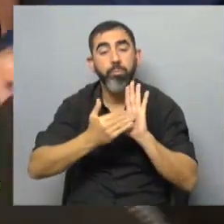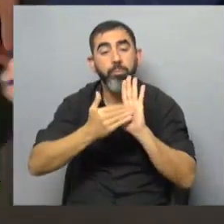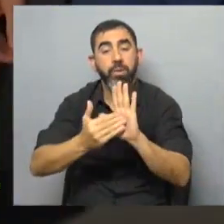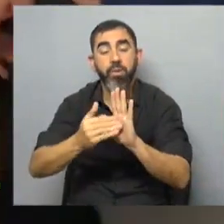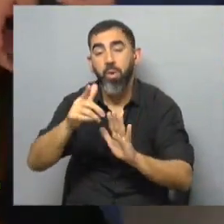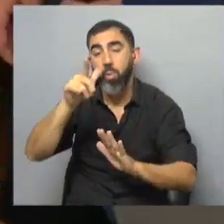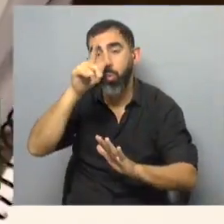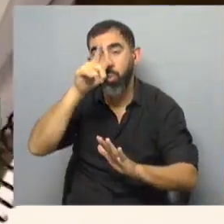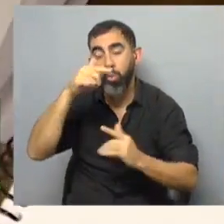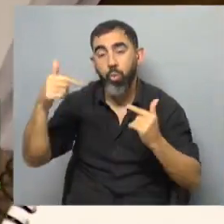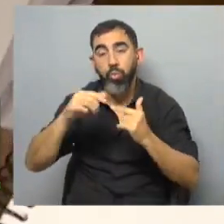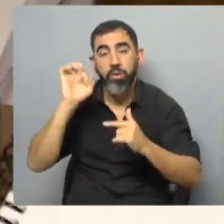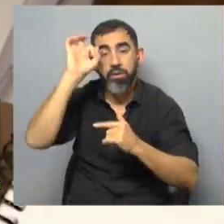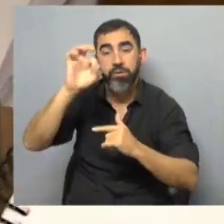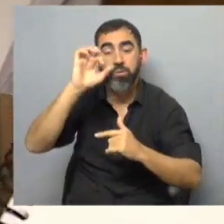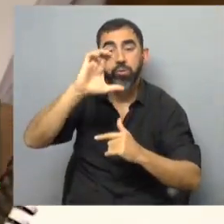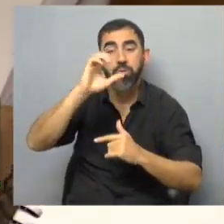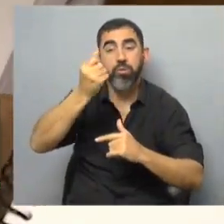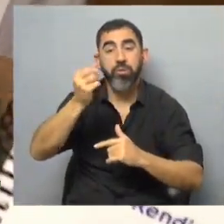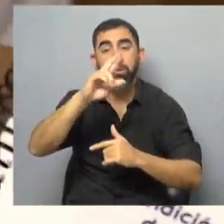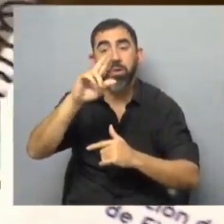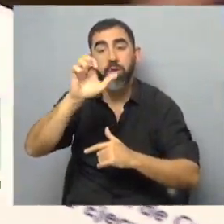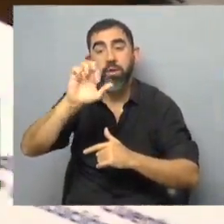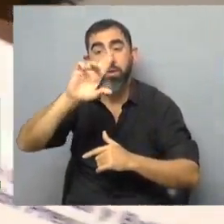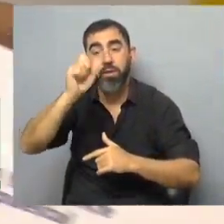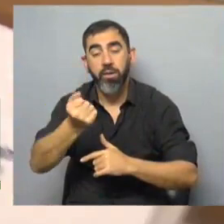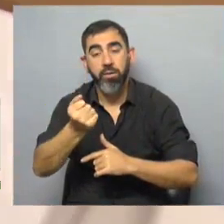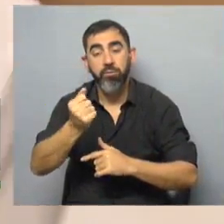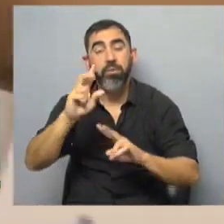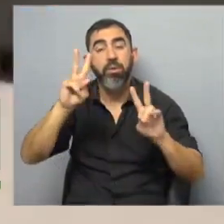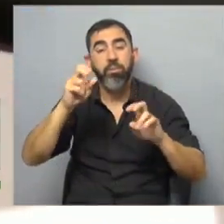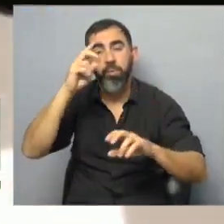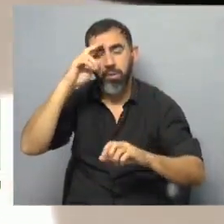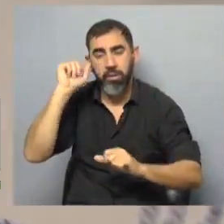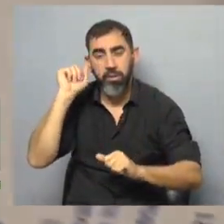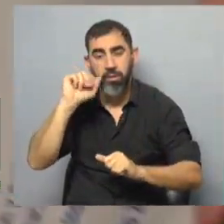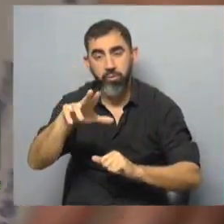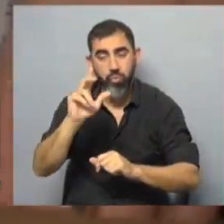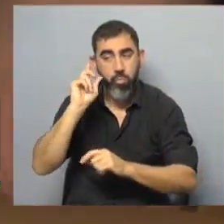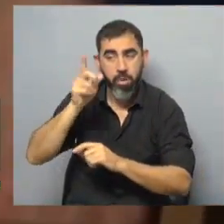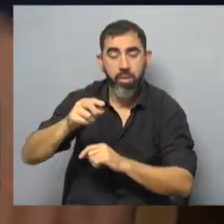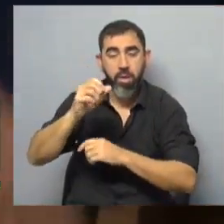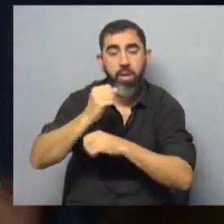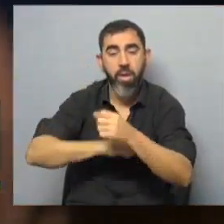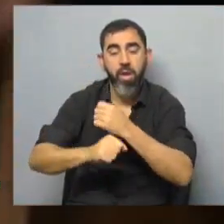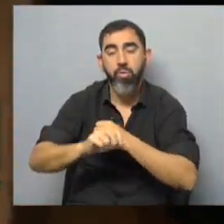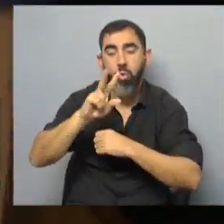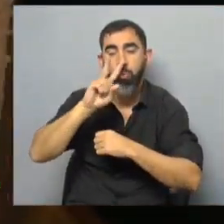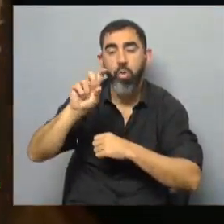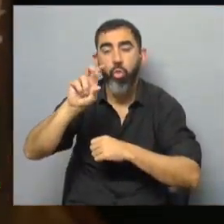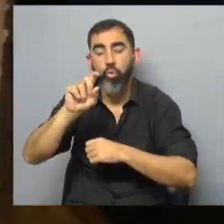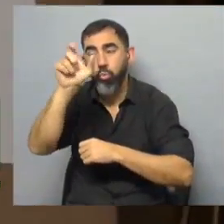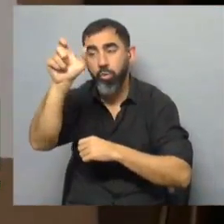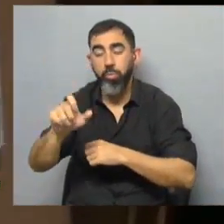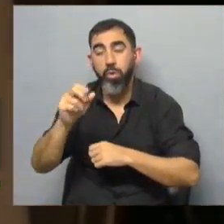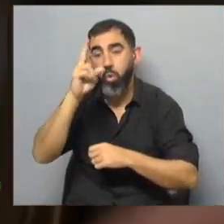de julio contra el senador Charles Carrera. El caso se vincula con la internación ordenada por Carrera en el año 2012 de un civil en el